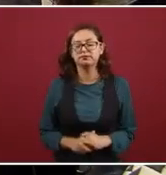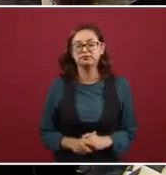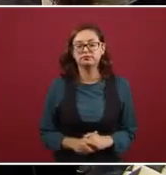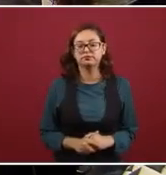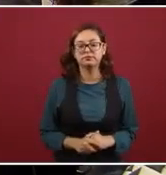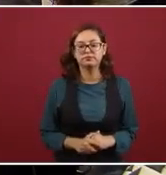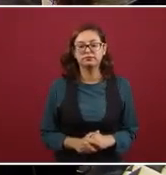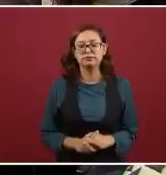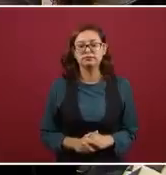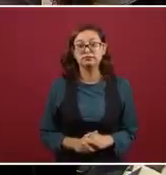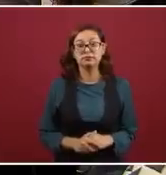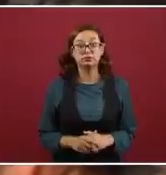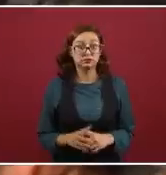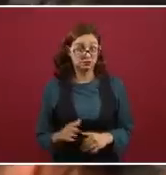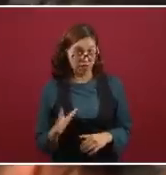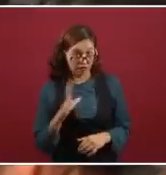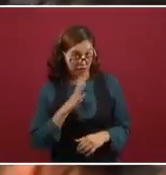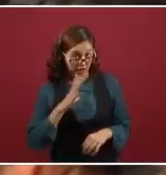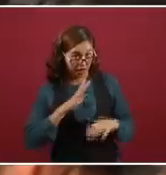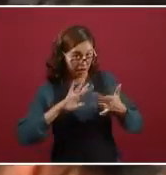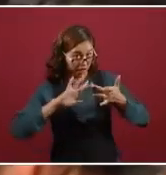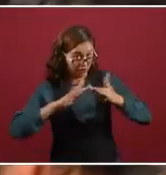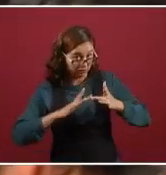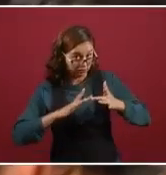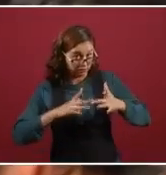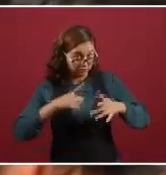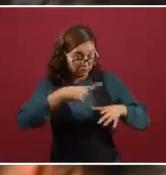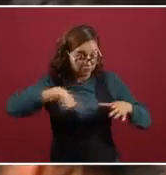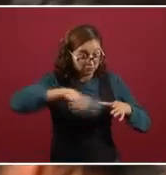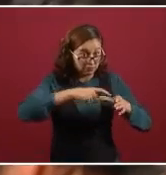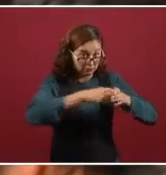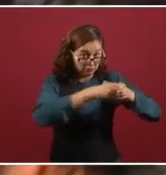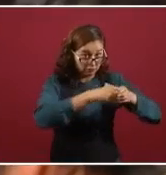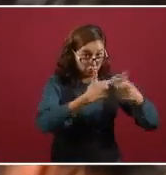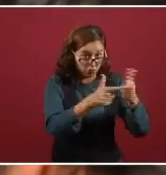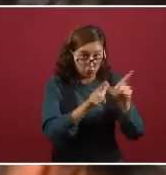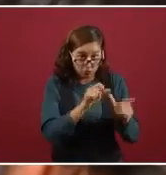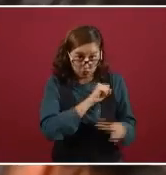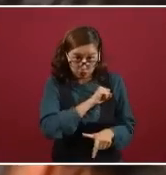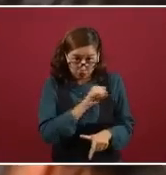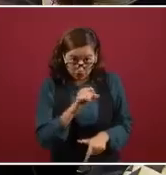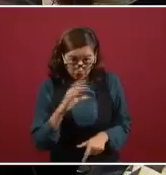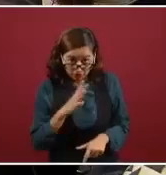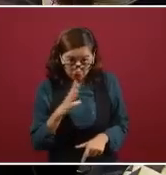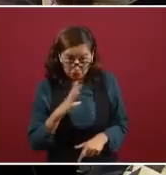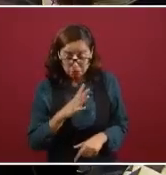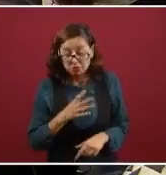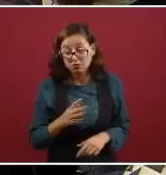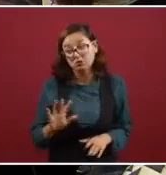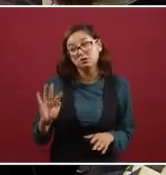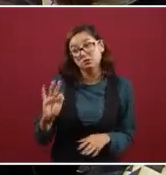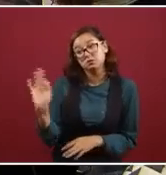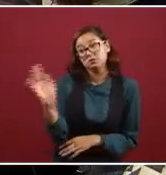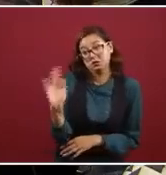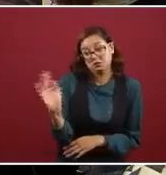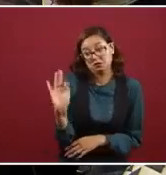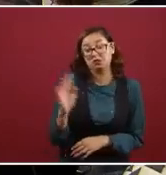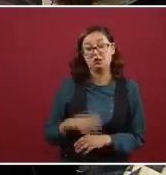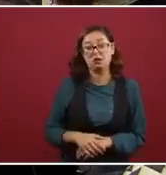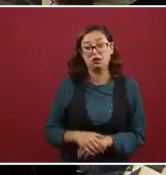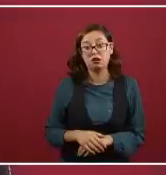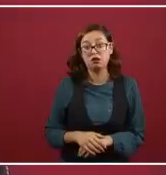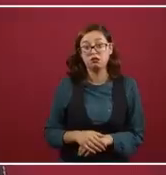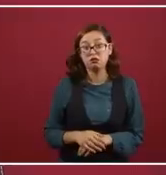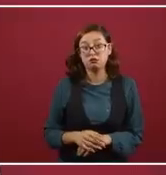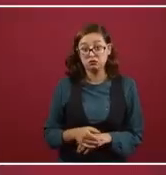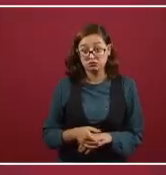una red? Bueno, le pregunto. Siempre hay la posibilidad. En este caso en particular no se ha confirmado que hayan participado